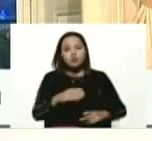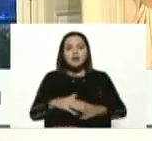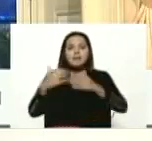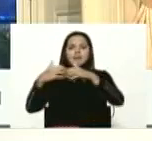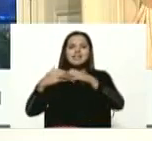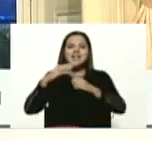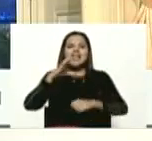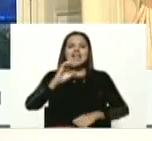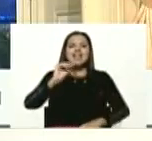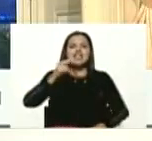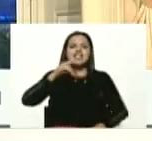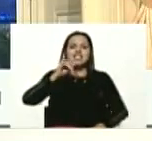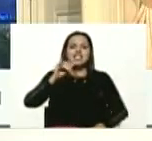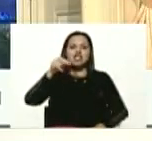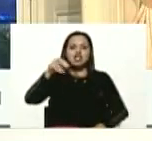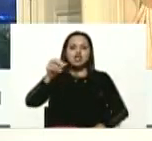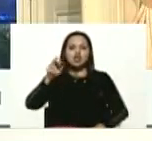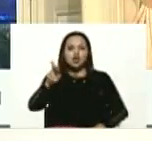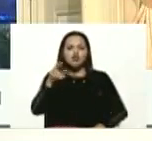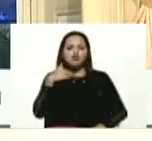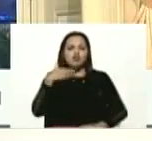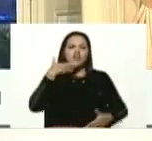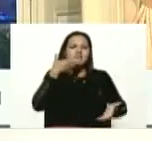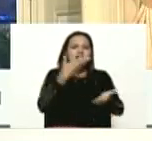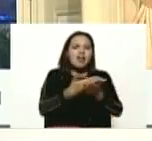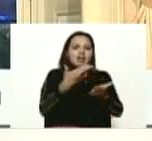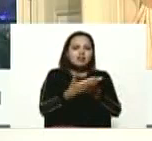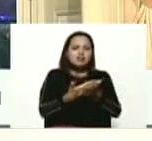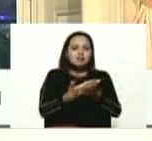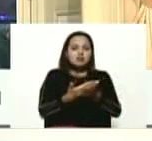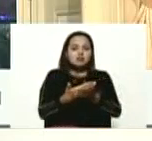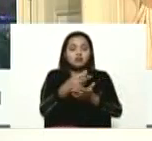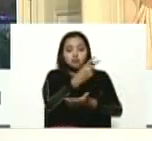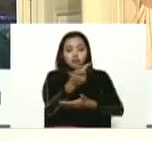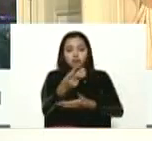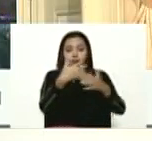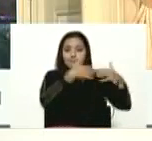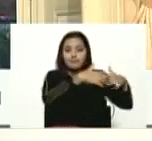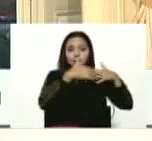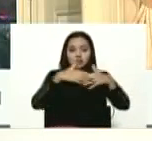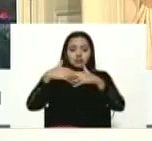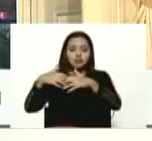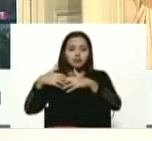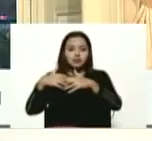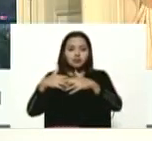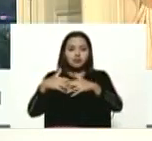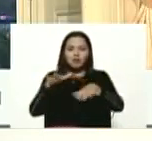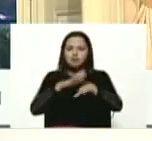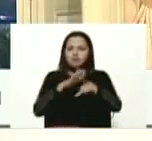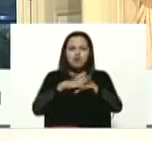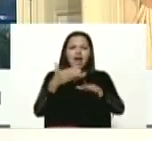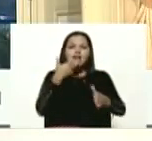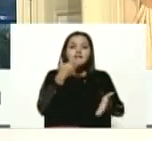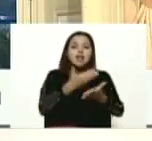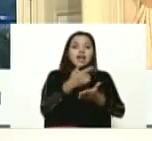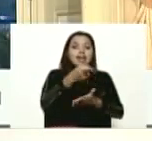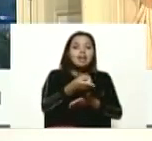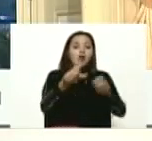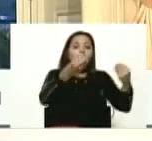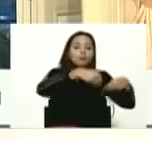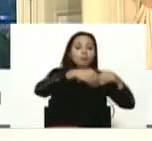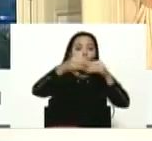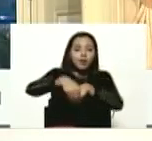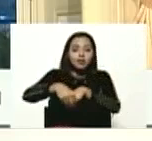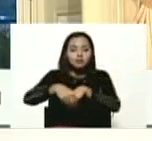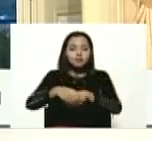Equinor, le agradezco a los inversionistas de Total y de Equinor por esta negociación,